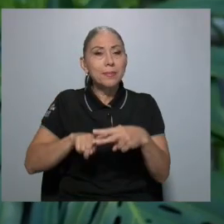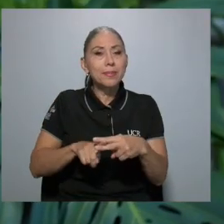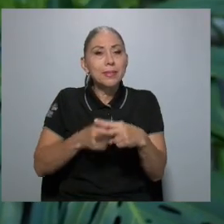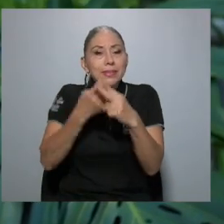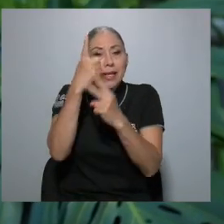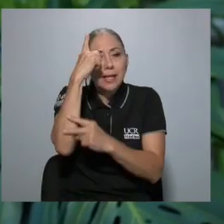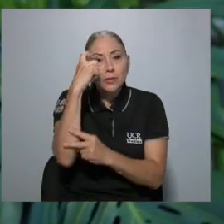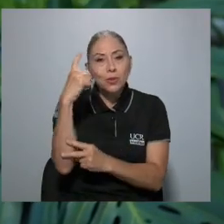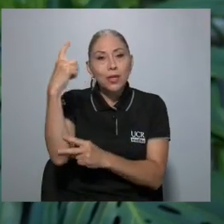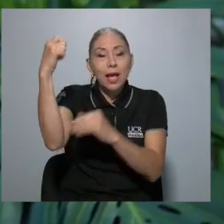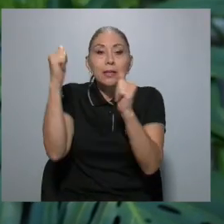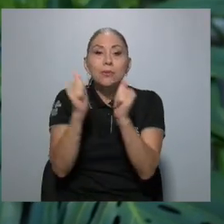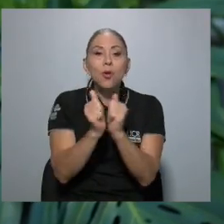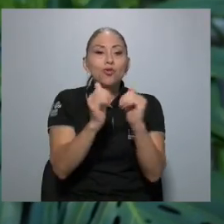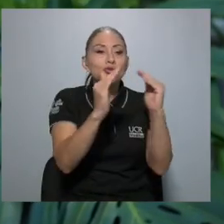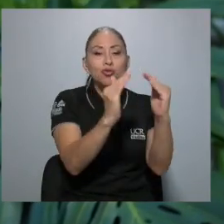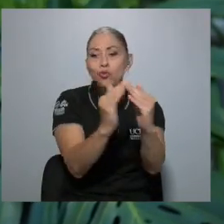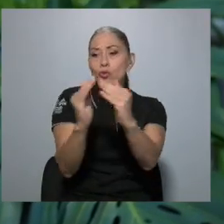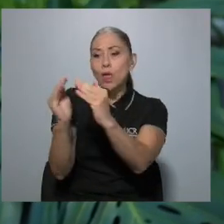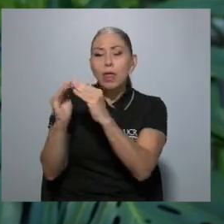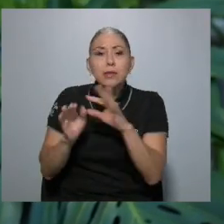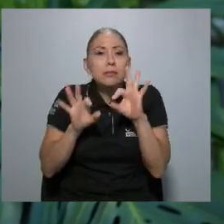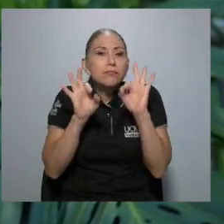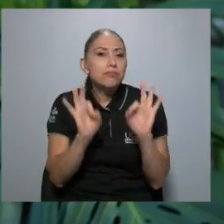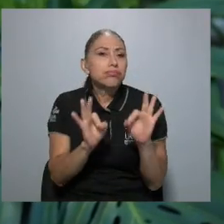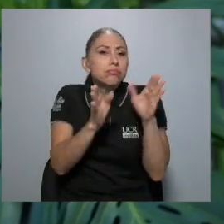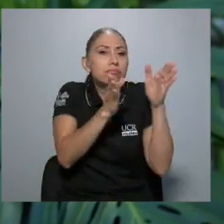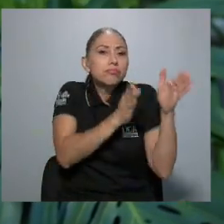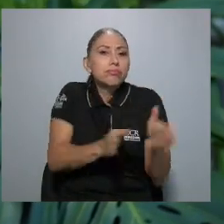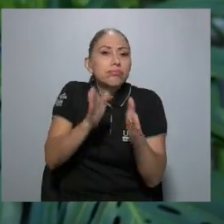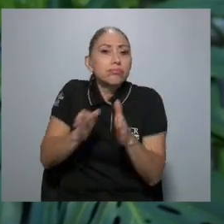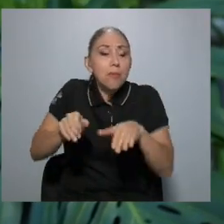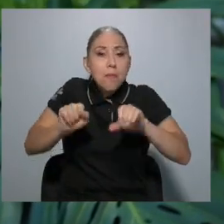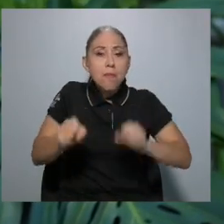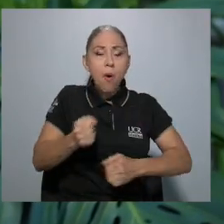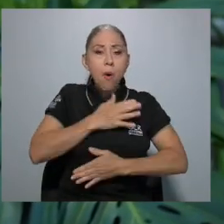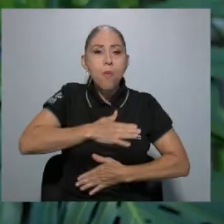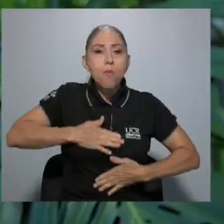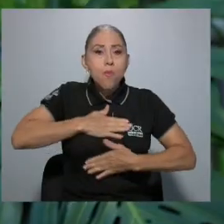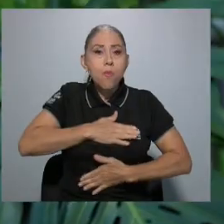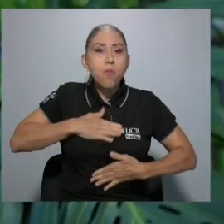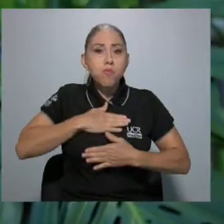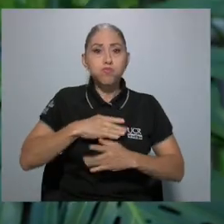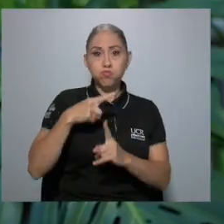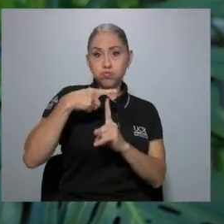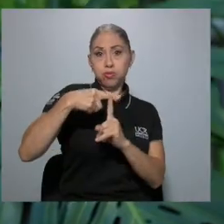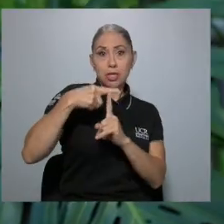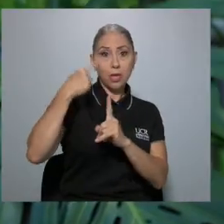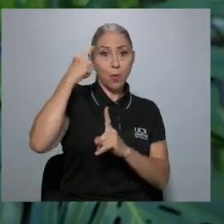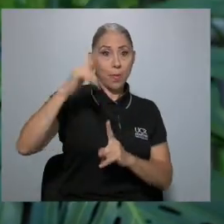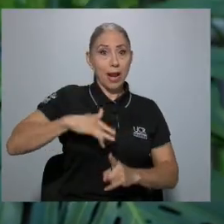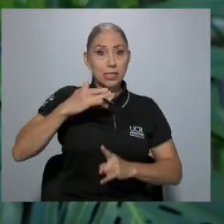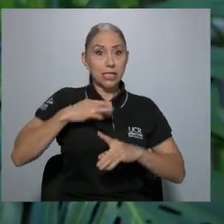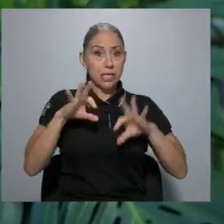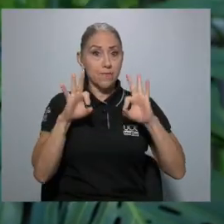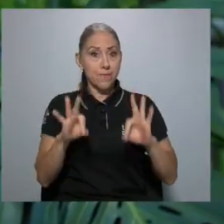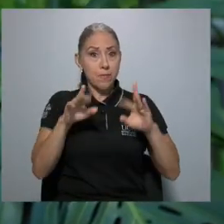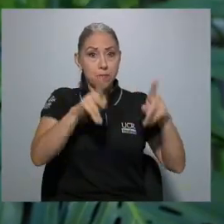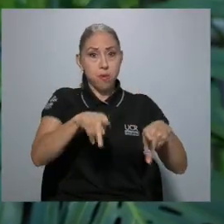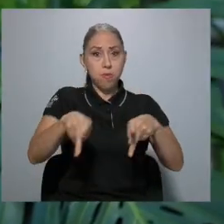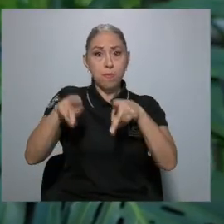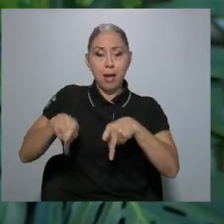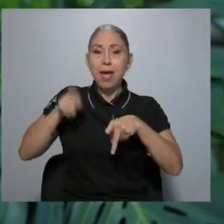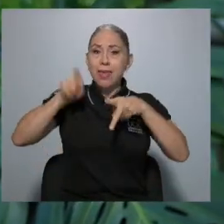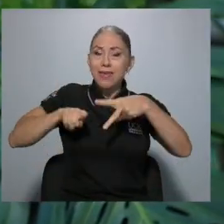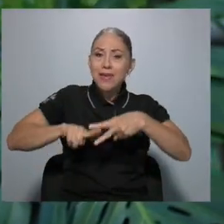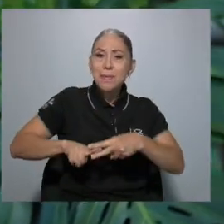Para empezar a soñar con ciudades bien planificadas, disfrutables y que sumen al bienestar de las poblaciones,